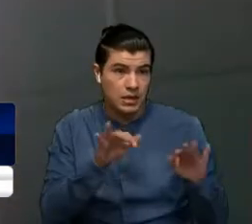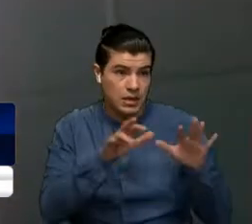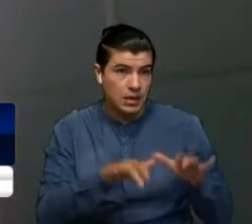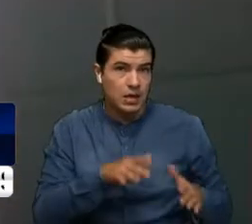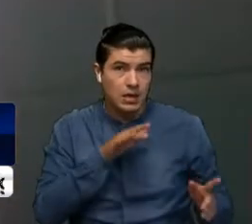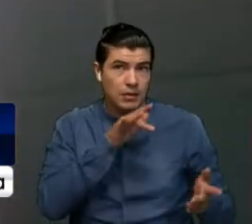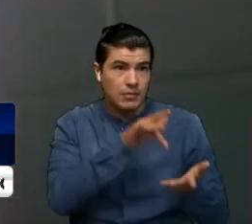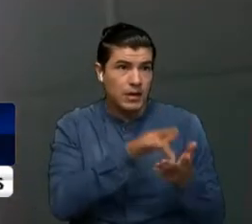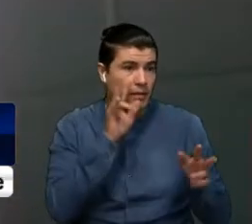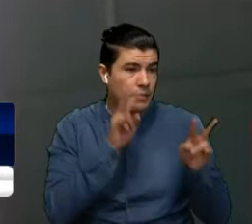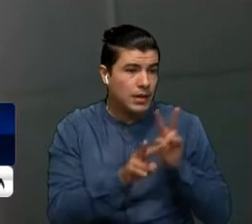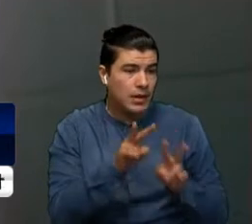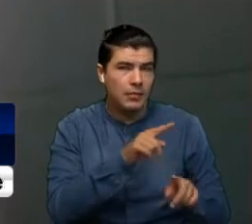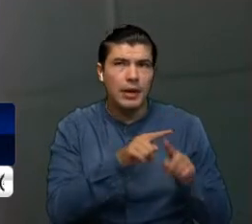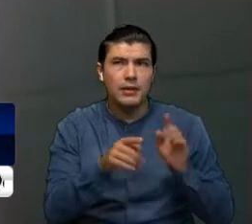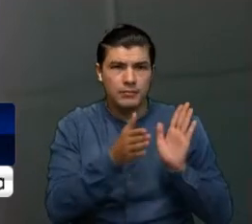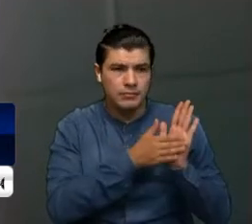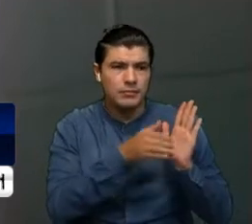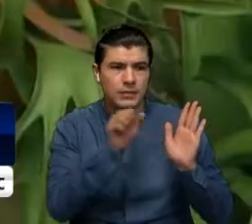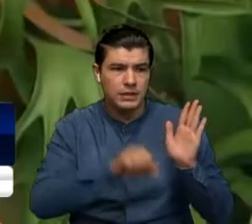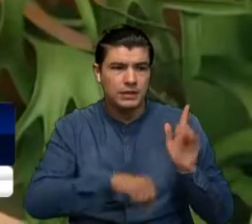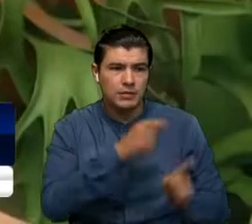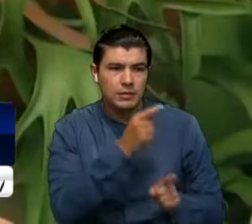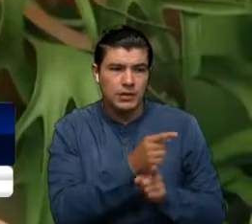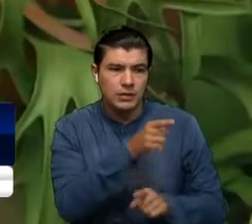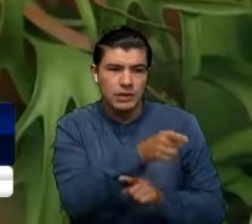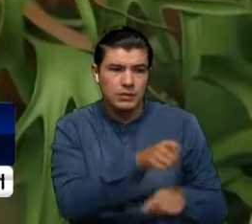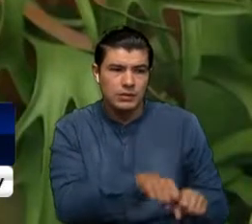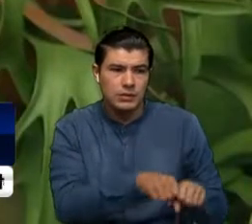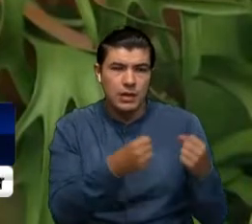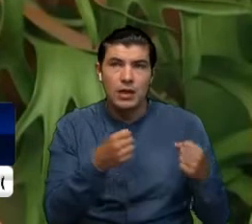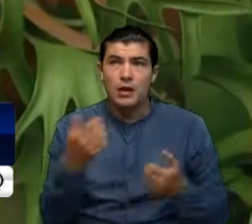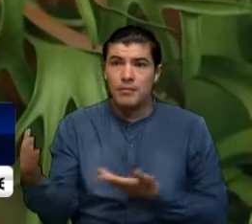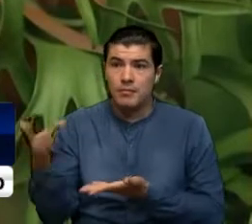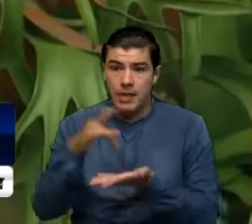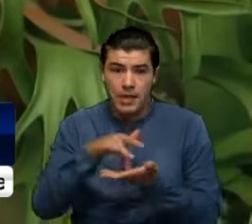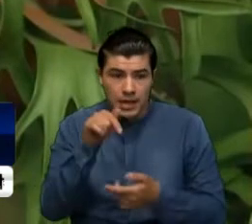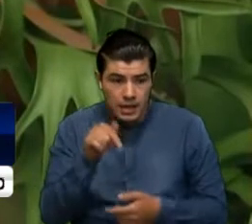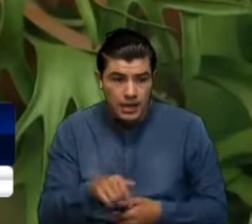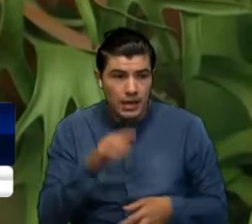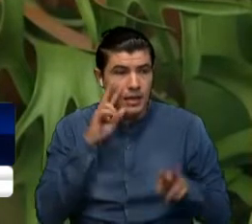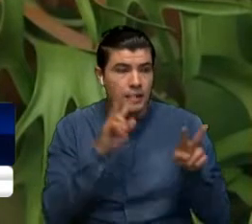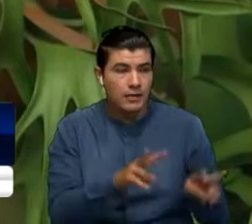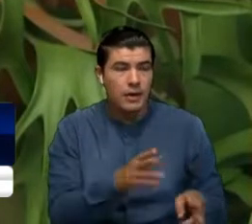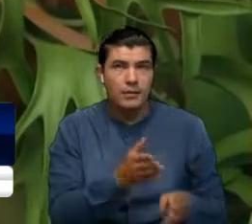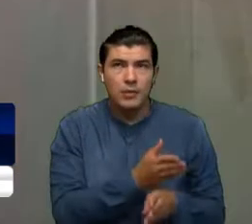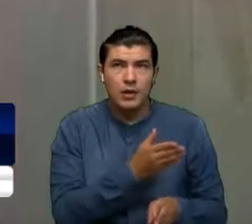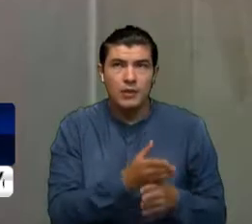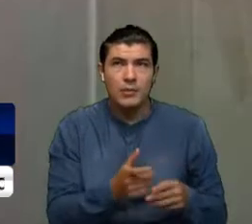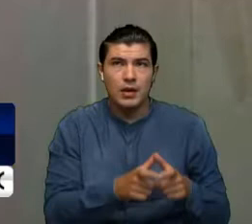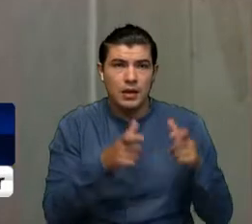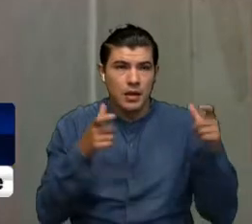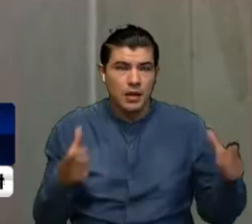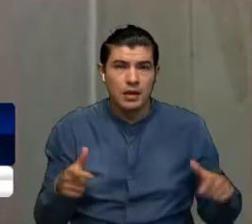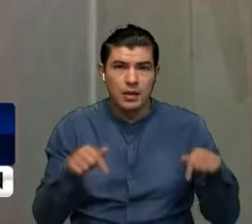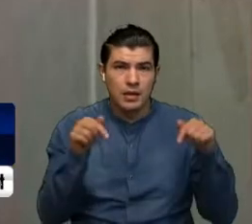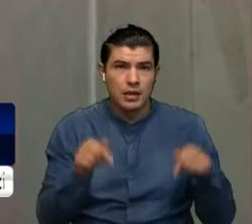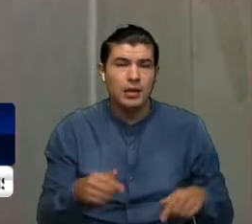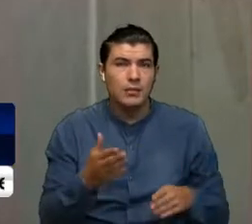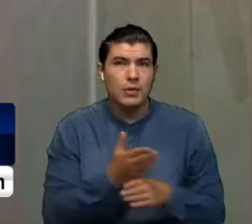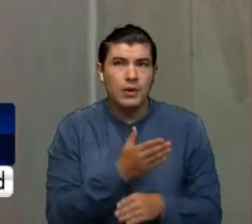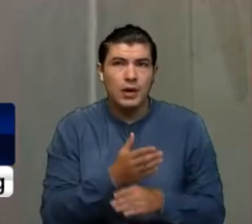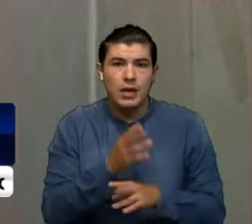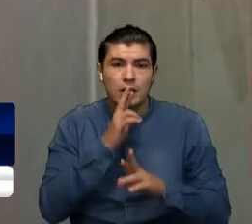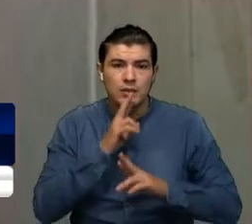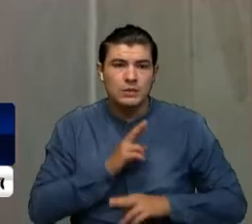afectado en los últimos años y evidenció considerables daños que vengan y miren el problema tan grande que tenemos aquí no